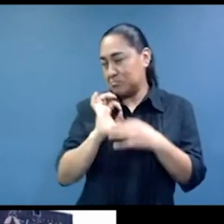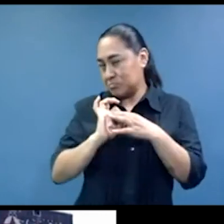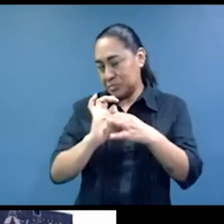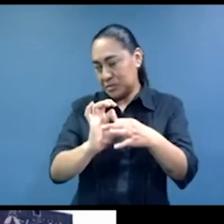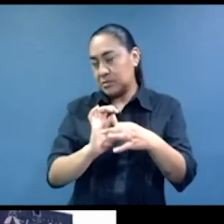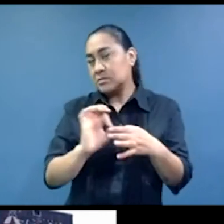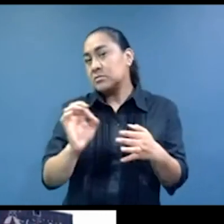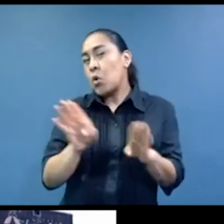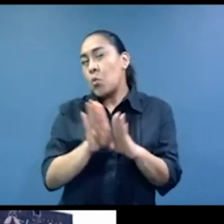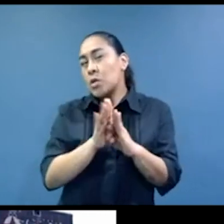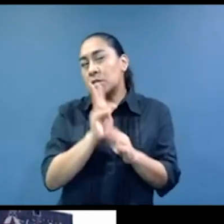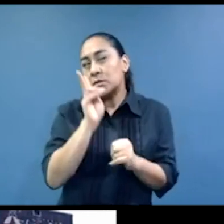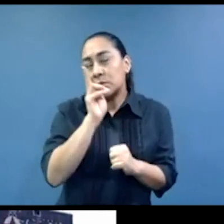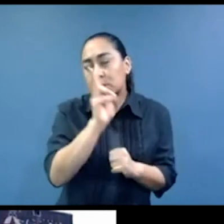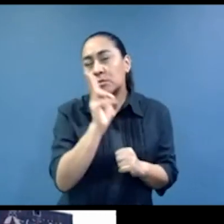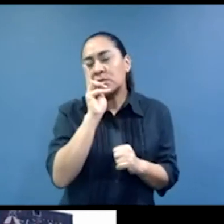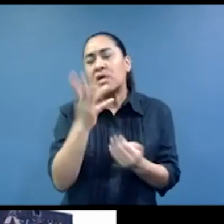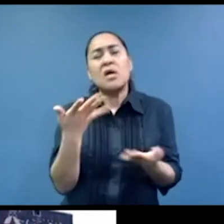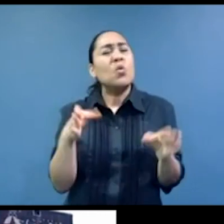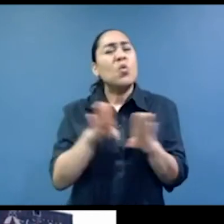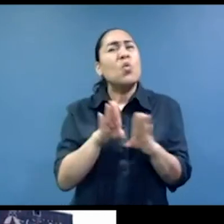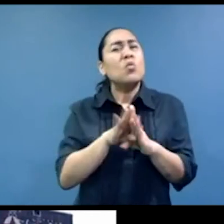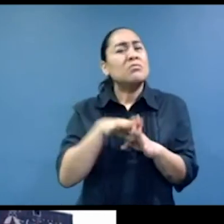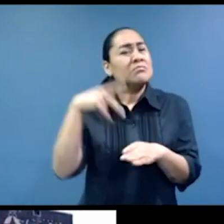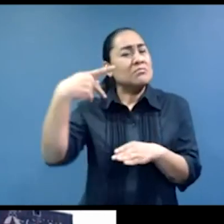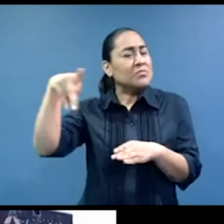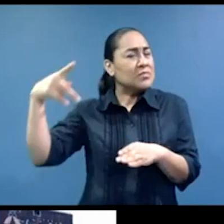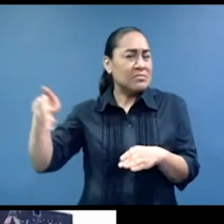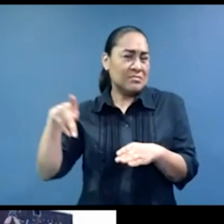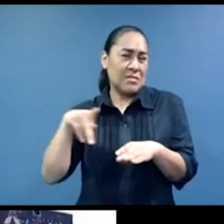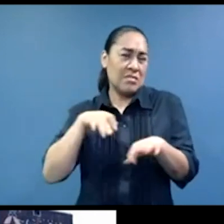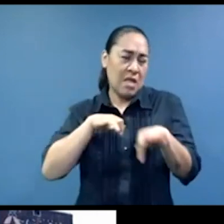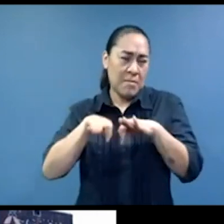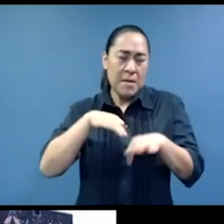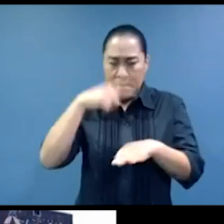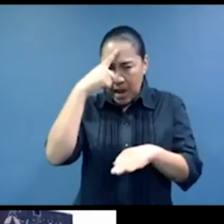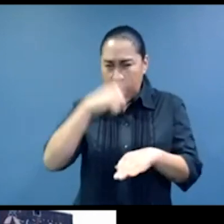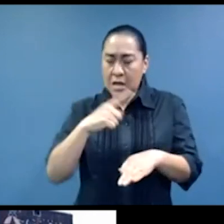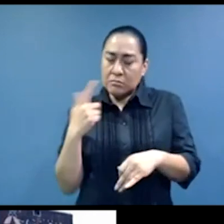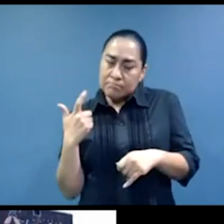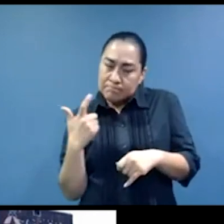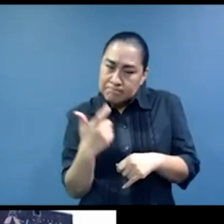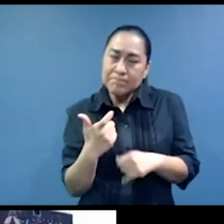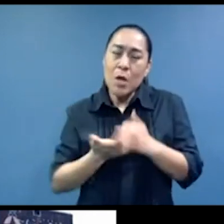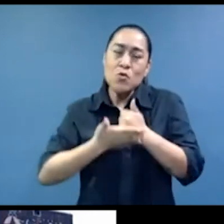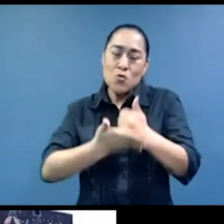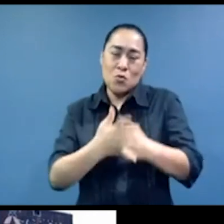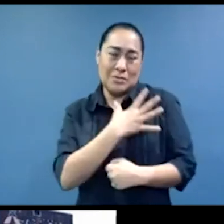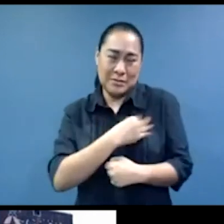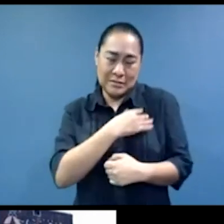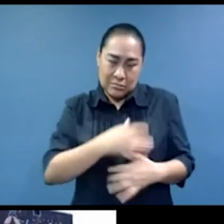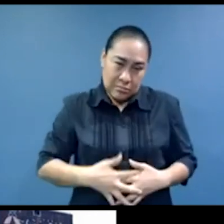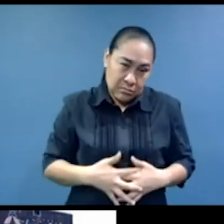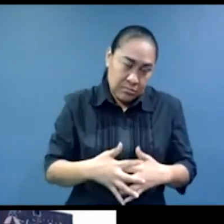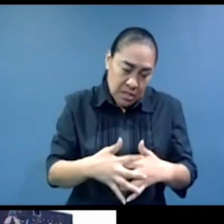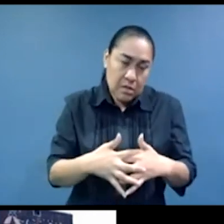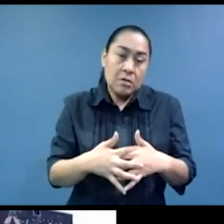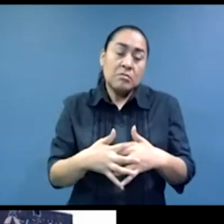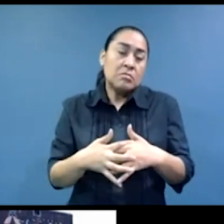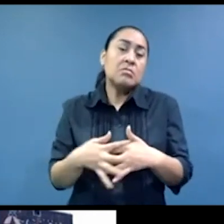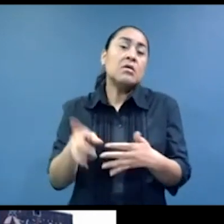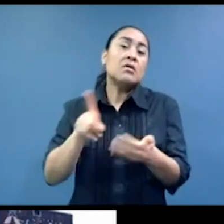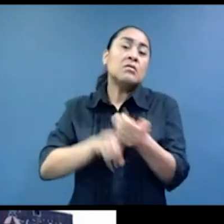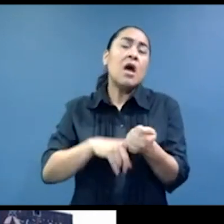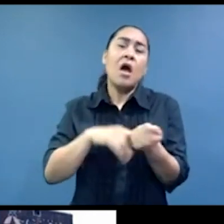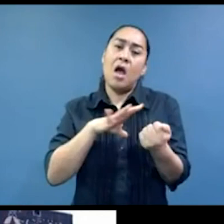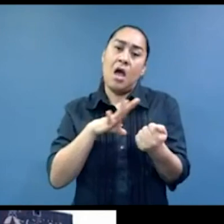visibiliza, ¿no? ¿Cómo es que las técnicas de reproducción asistida, como ya las tres nos han comentado, están ligadas al ejercicio de una serie de